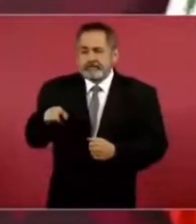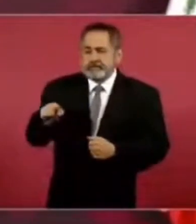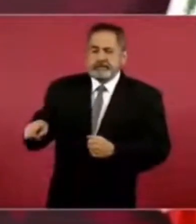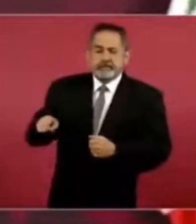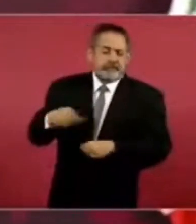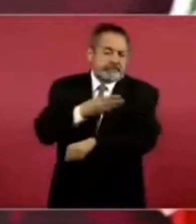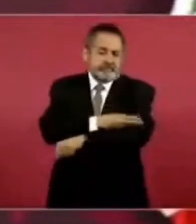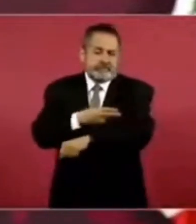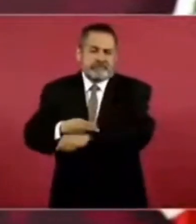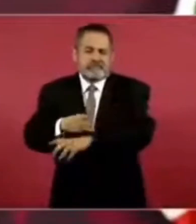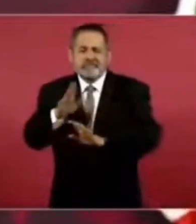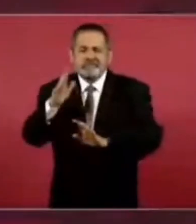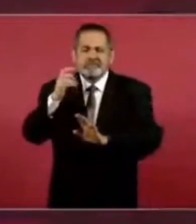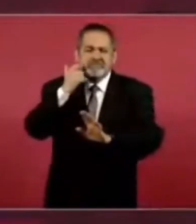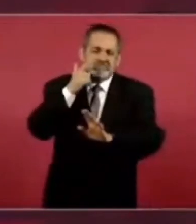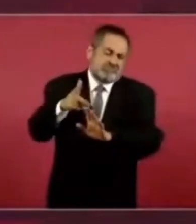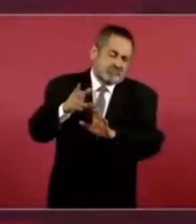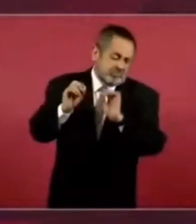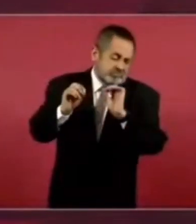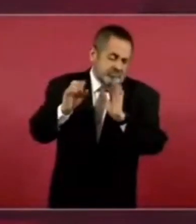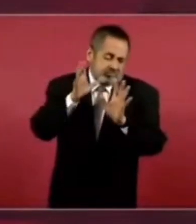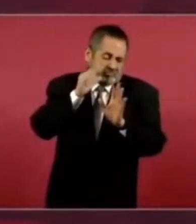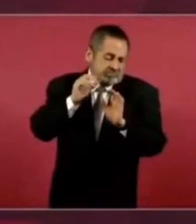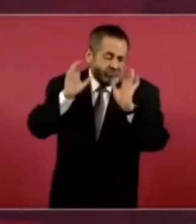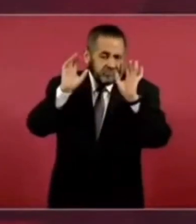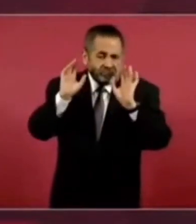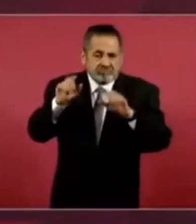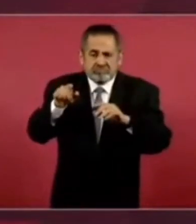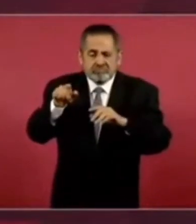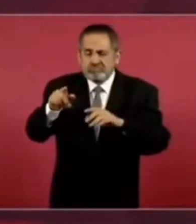no quiso o no pudo